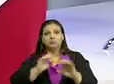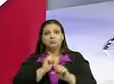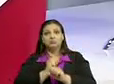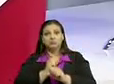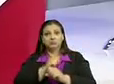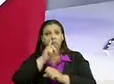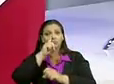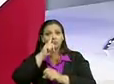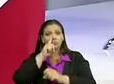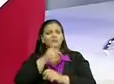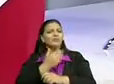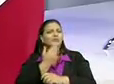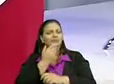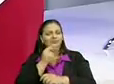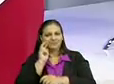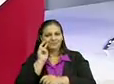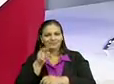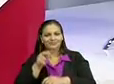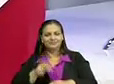felicitaciones. Veamos.